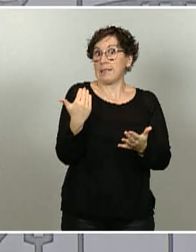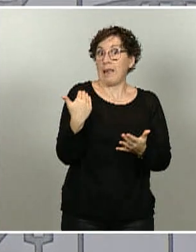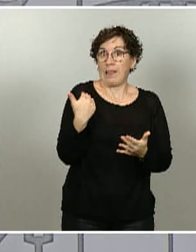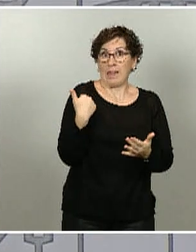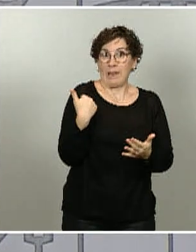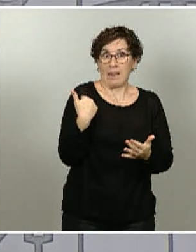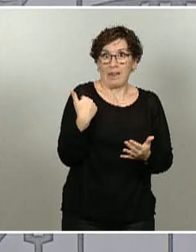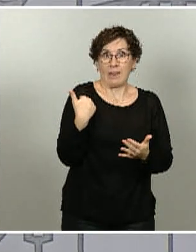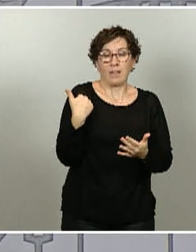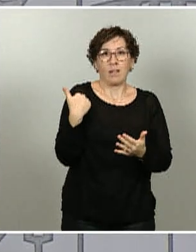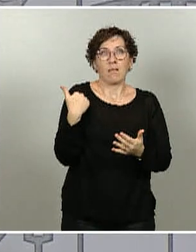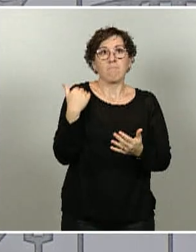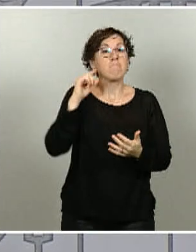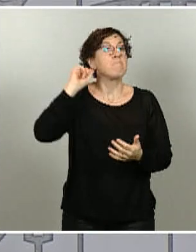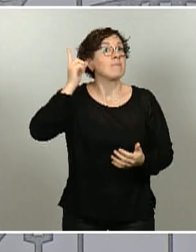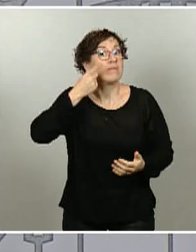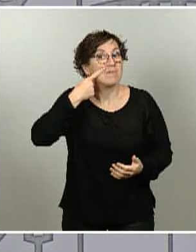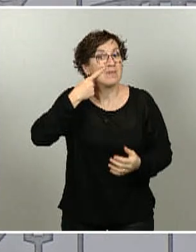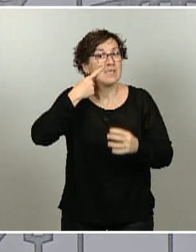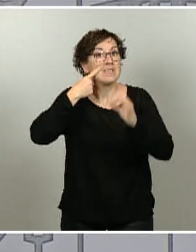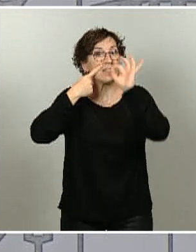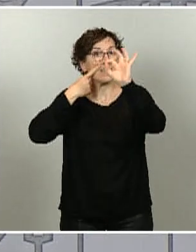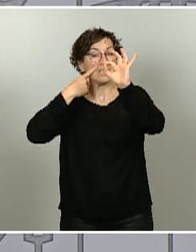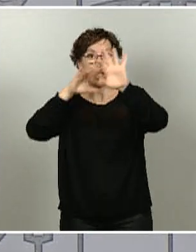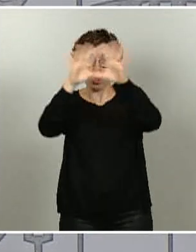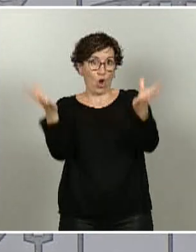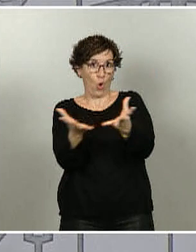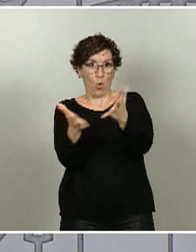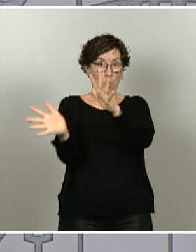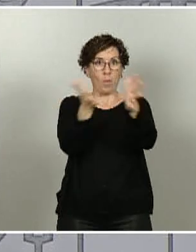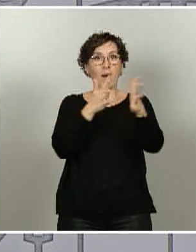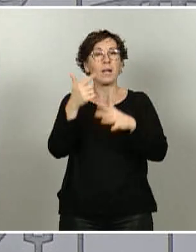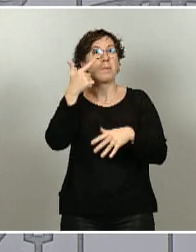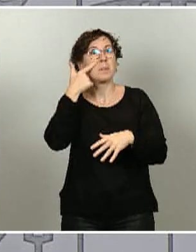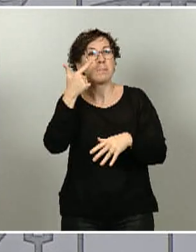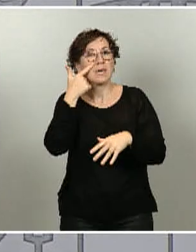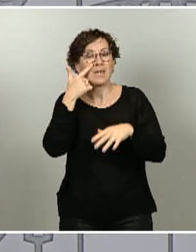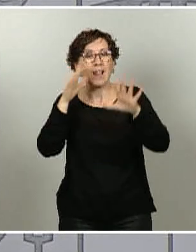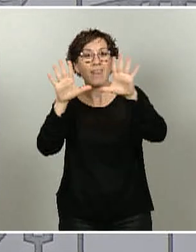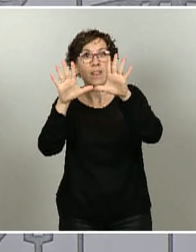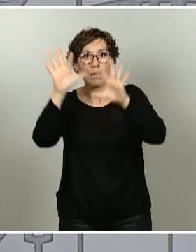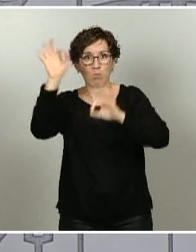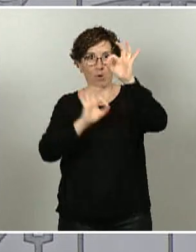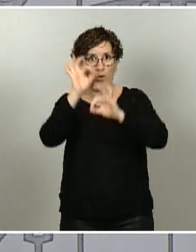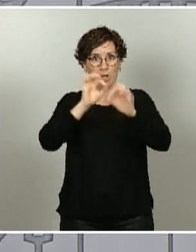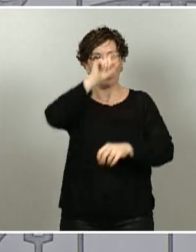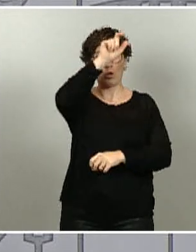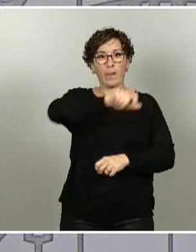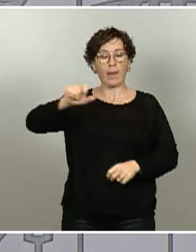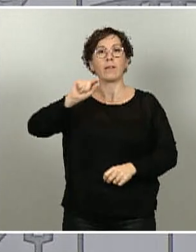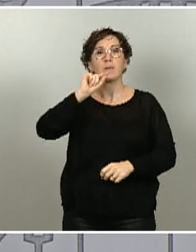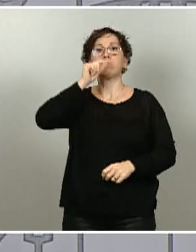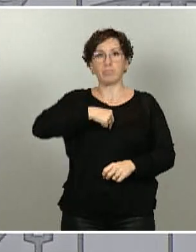nada más que a nivel global alrededor de un 10% de las personas que se infectaban. Las razones las hemos discutido muchas